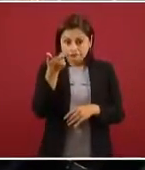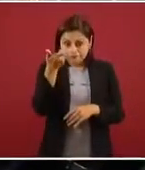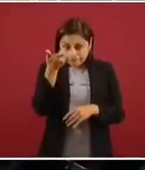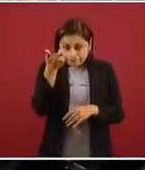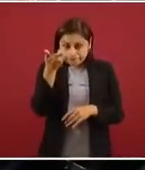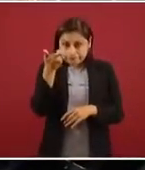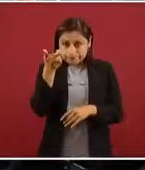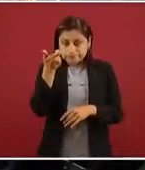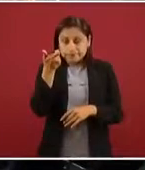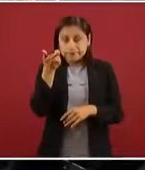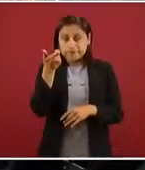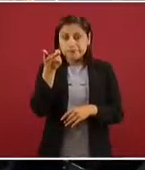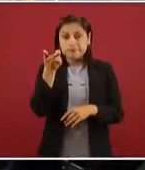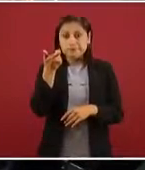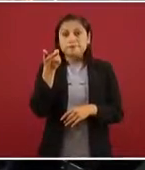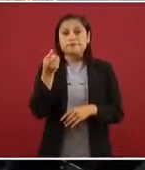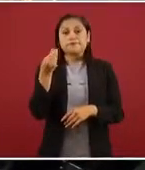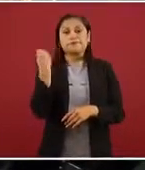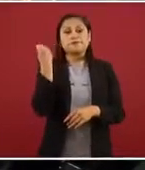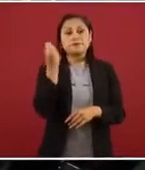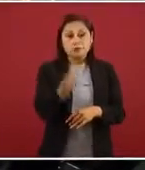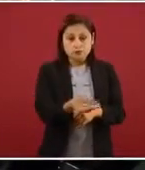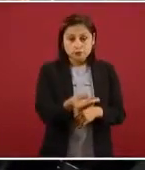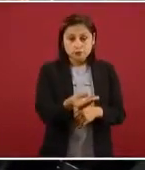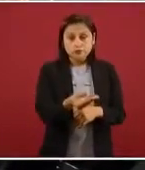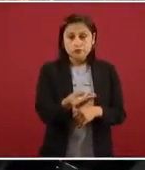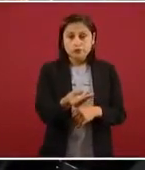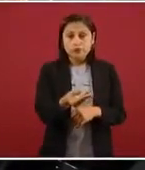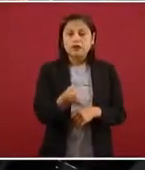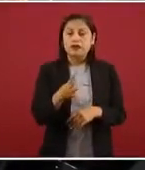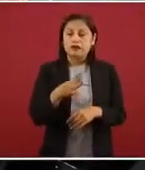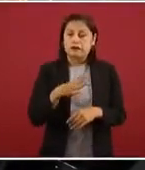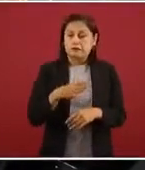Hemos tenido como 10